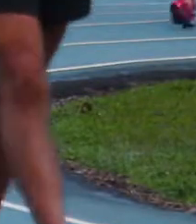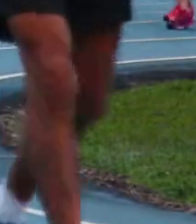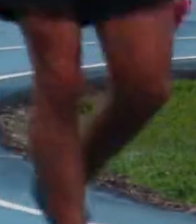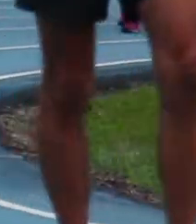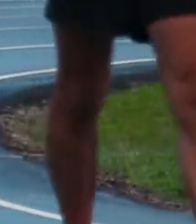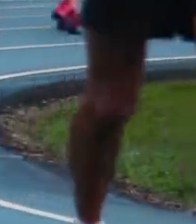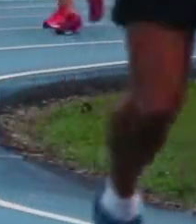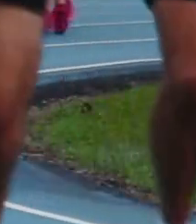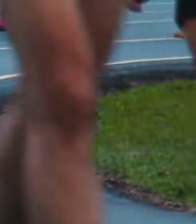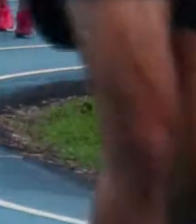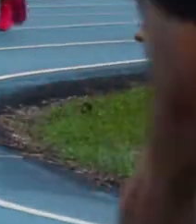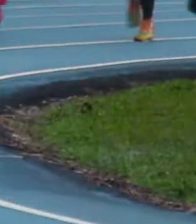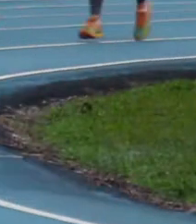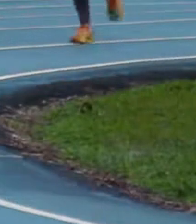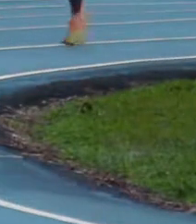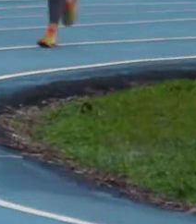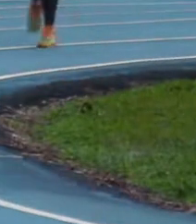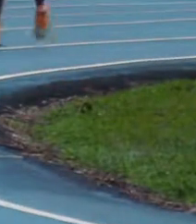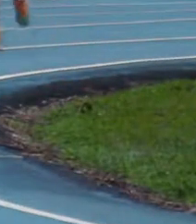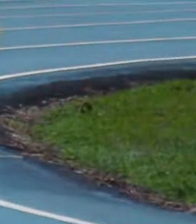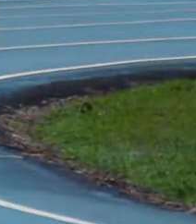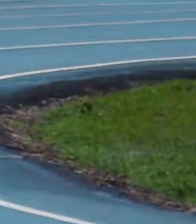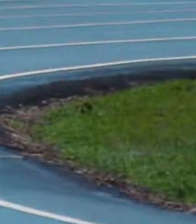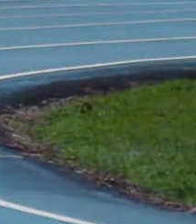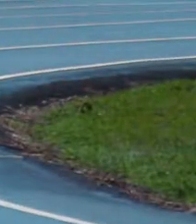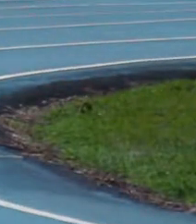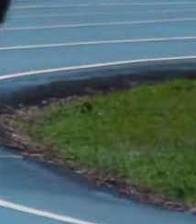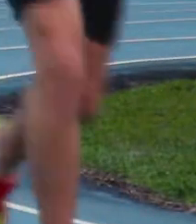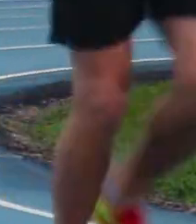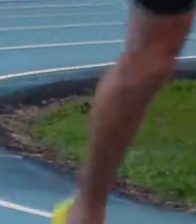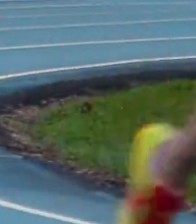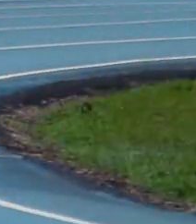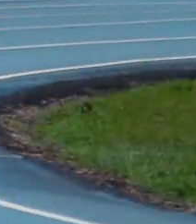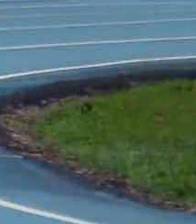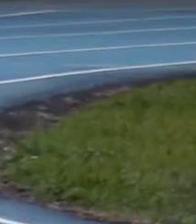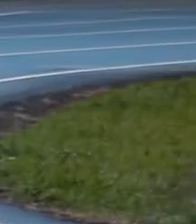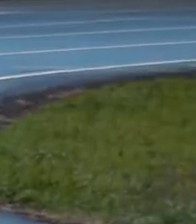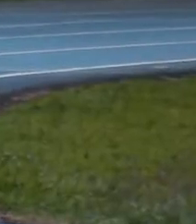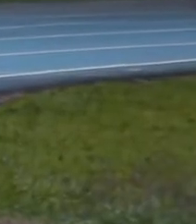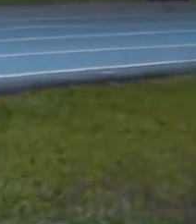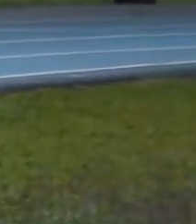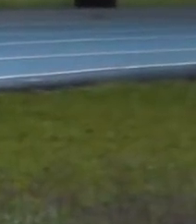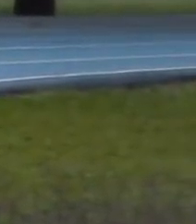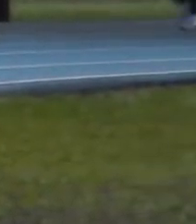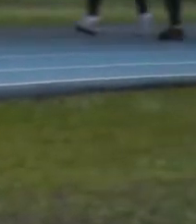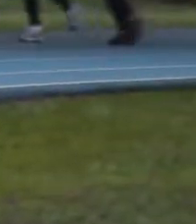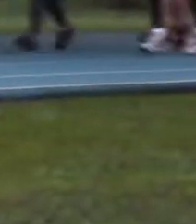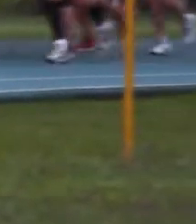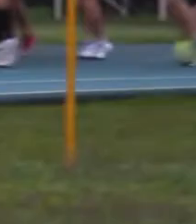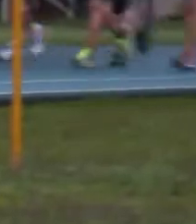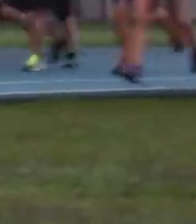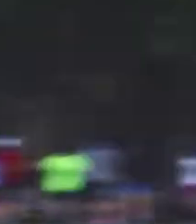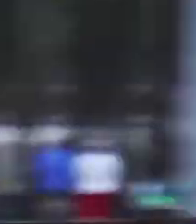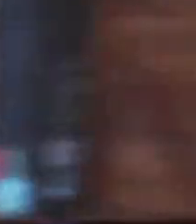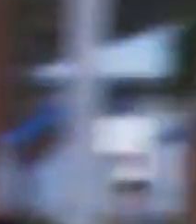El deporte en mi familia es lo más importante, yo creo. Para mí es lo más importante después del trabajo, ¿verdad?